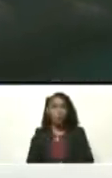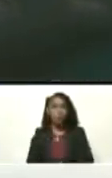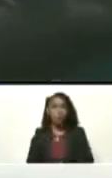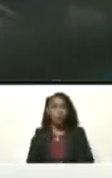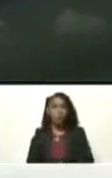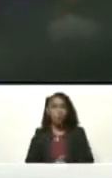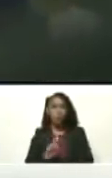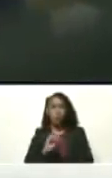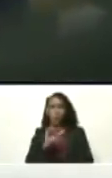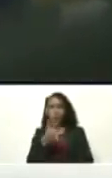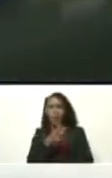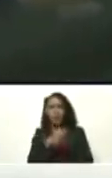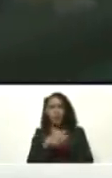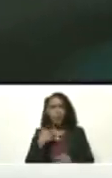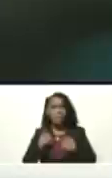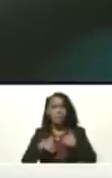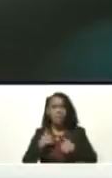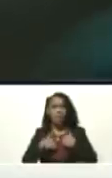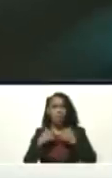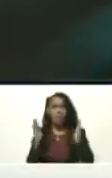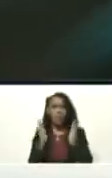no parecía un miércoles santo.